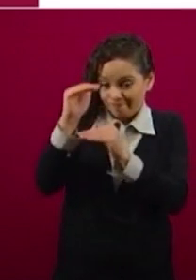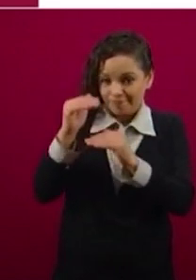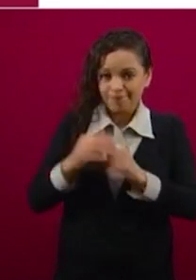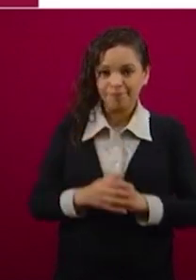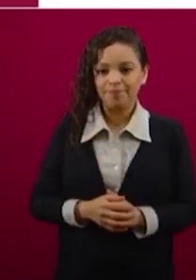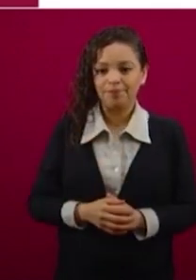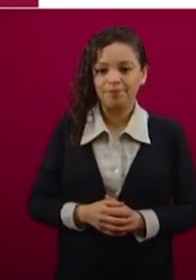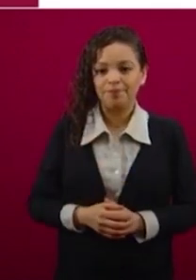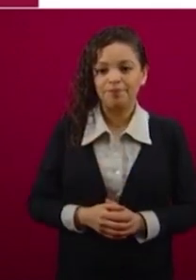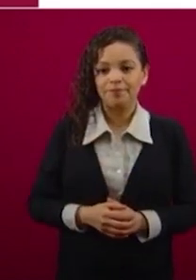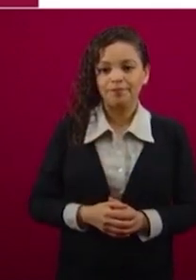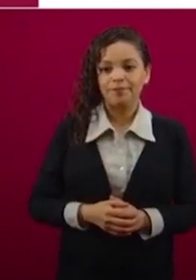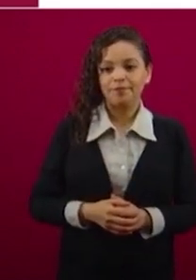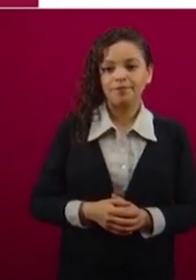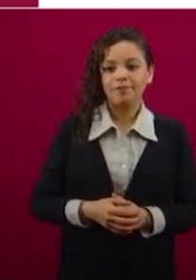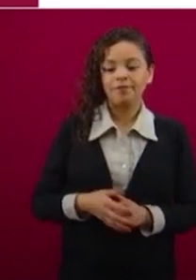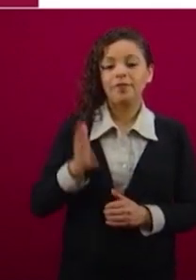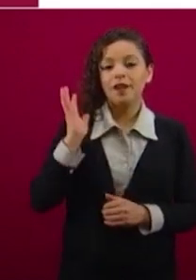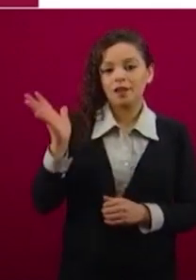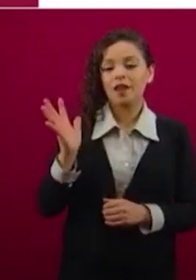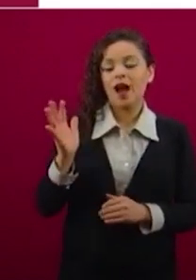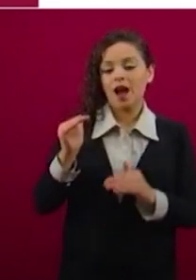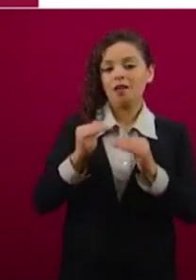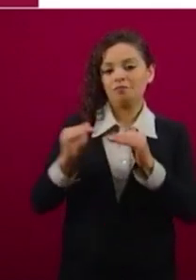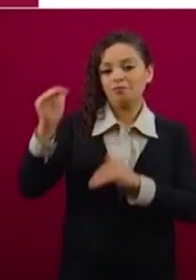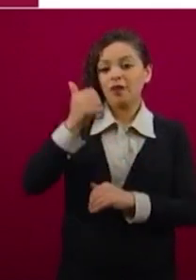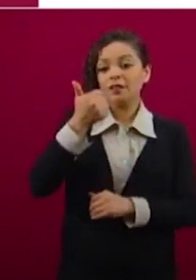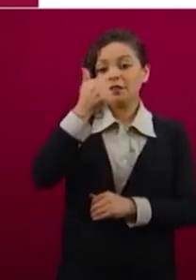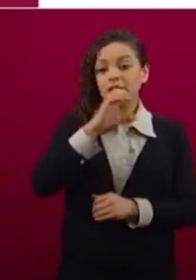lo rebasamos. Estamos en